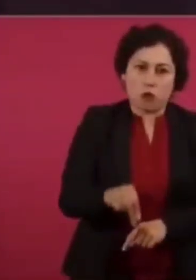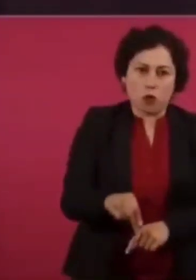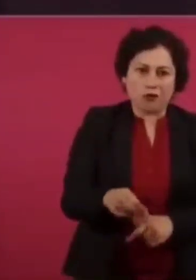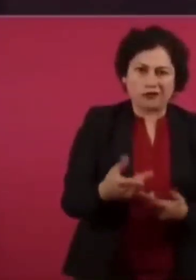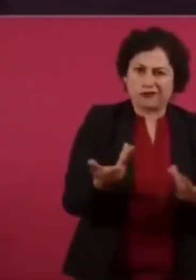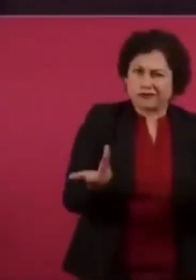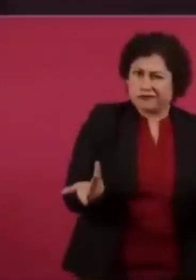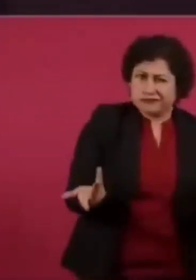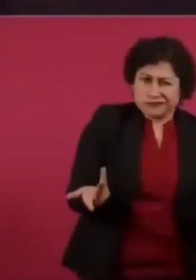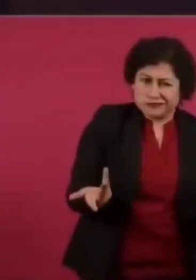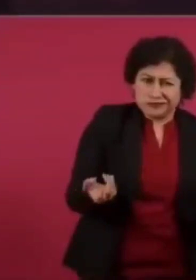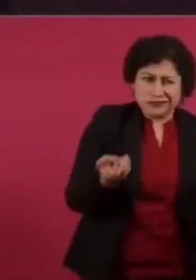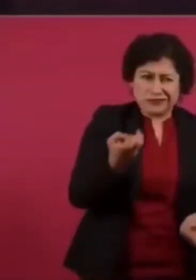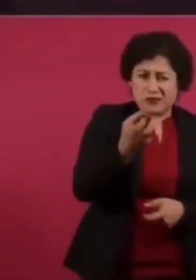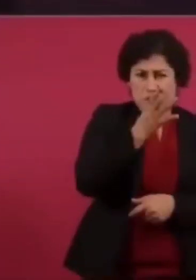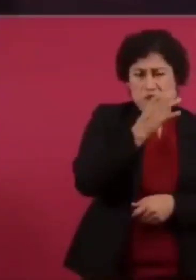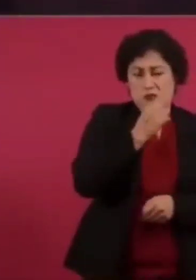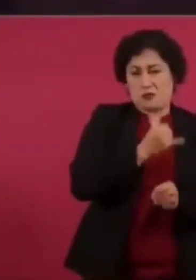Somos libres.